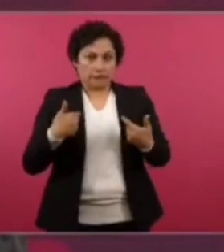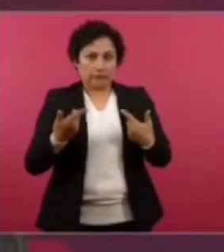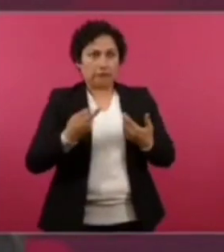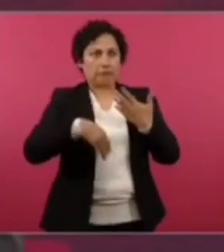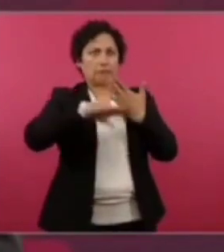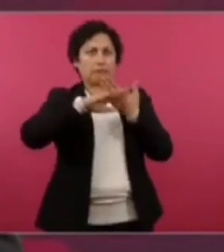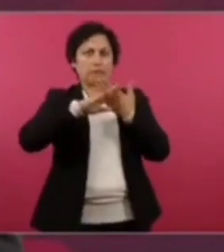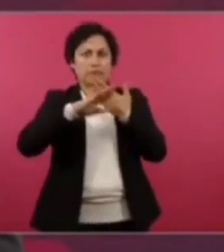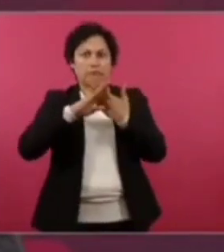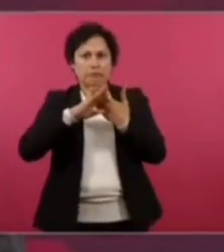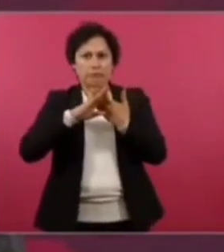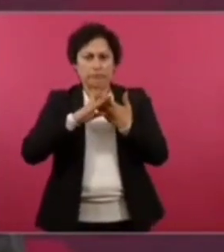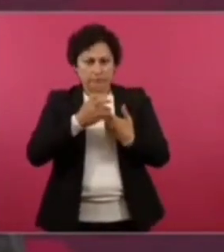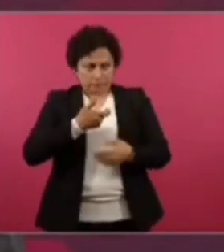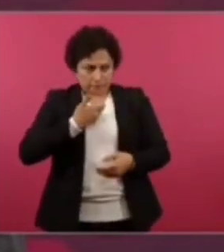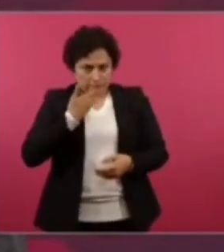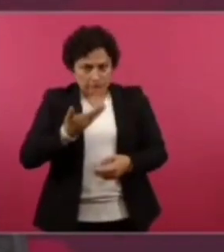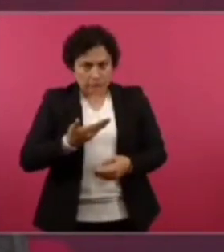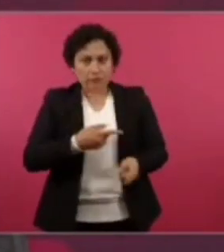Entonces, ese instituto